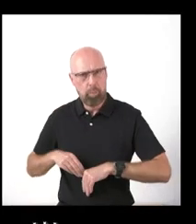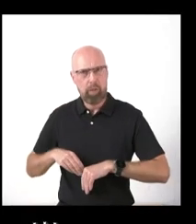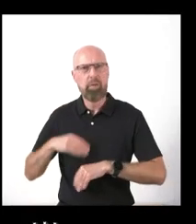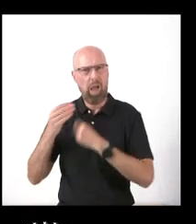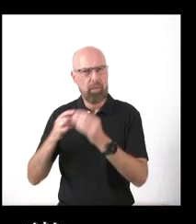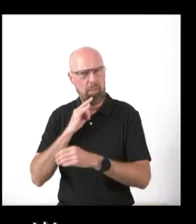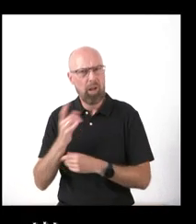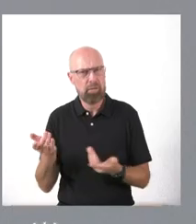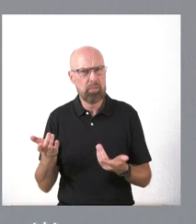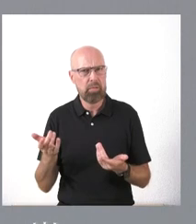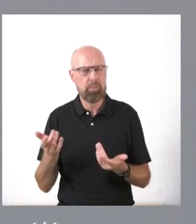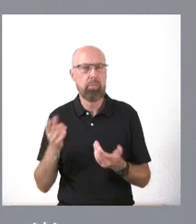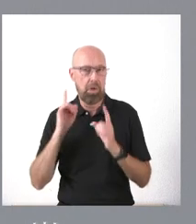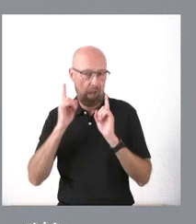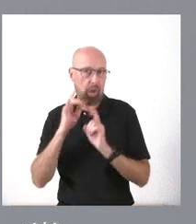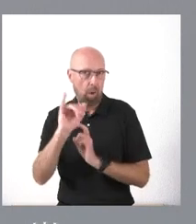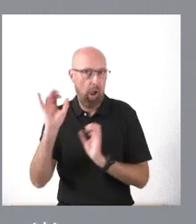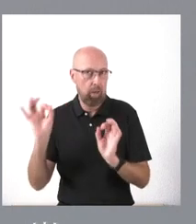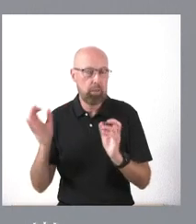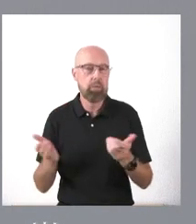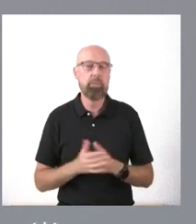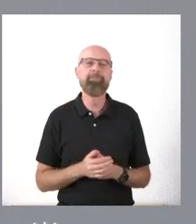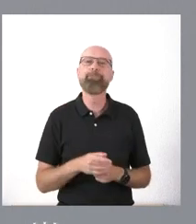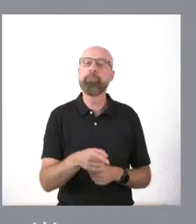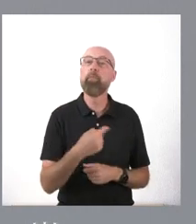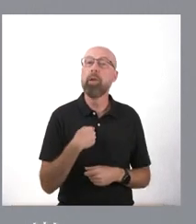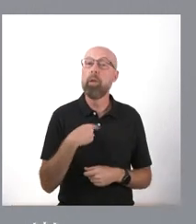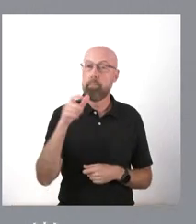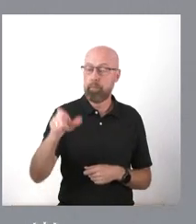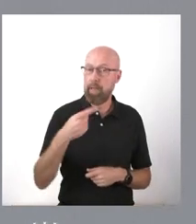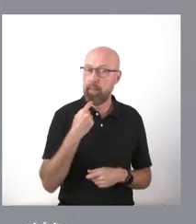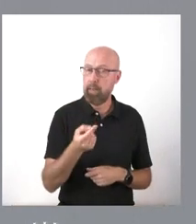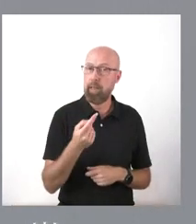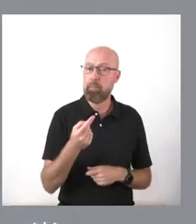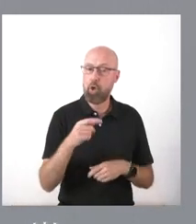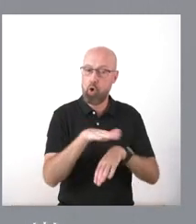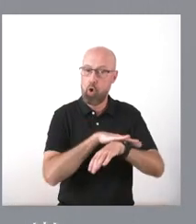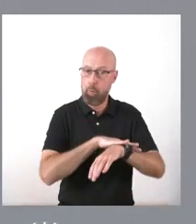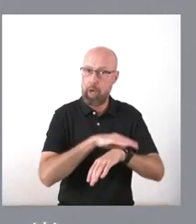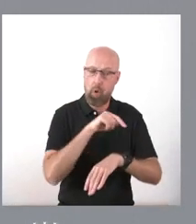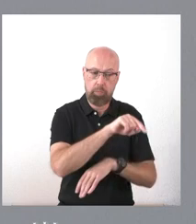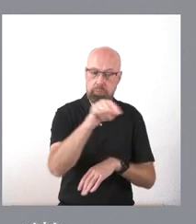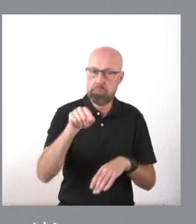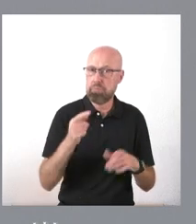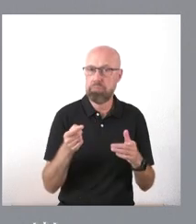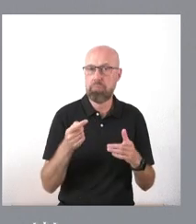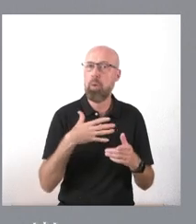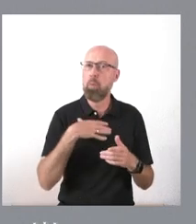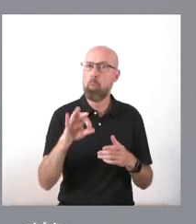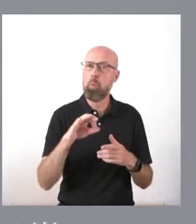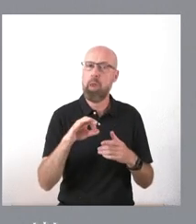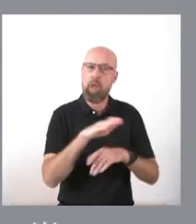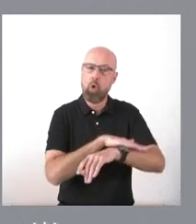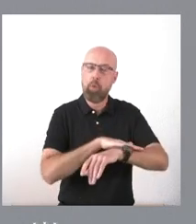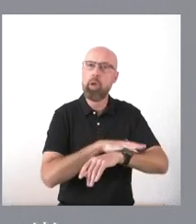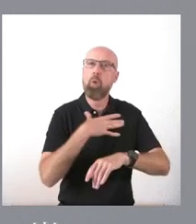casos hay como usted dice los miembros del gobierno de este o de cualquier otro además de la condición de gobierno pueden tener condición